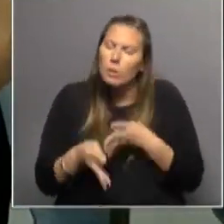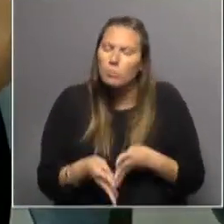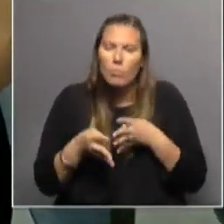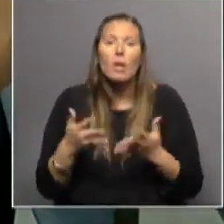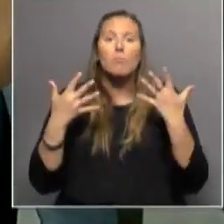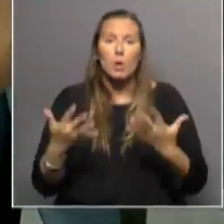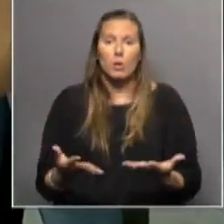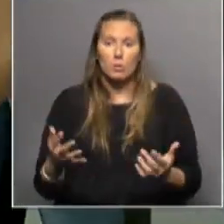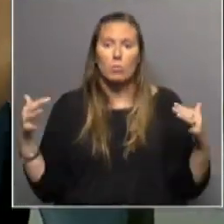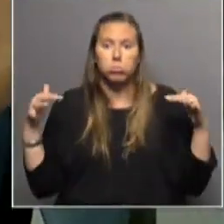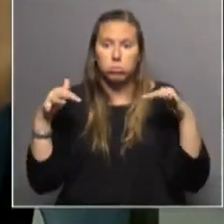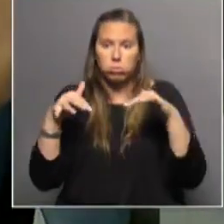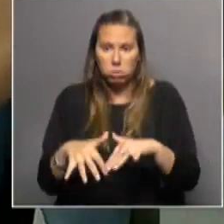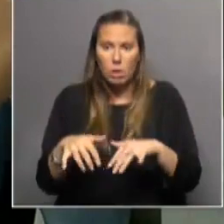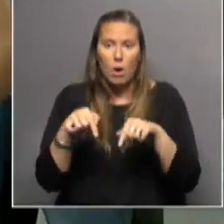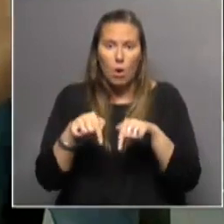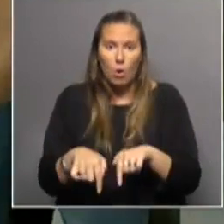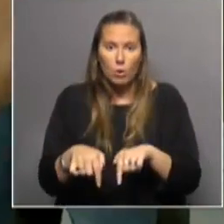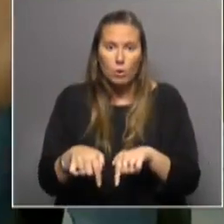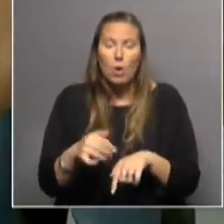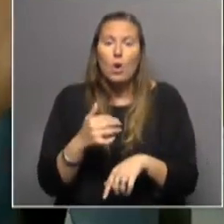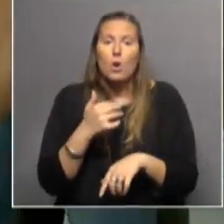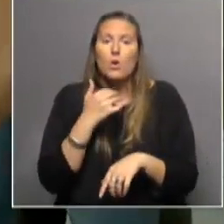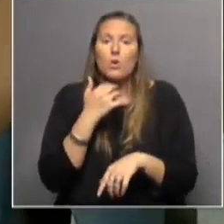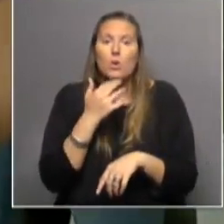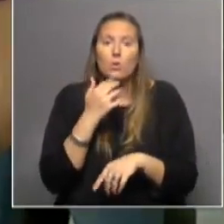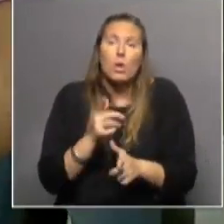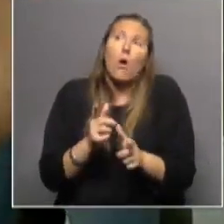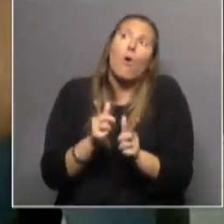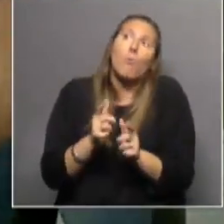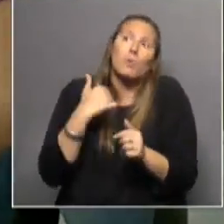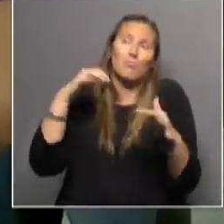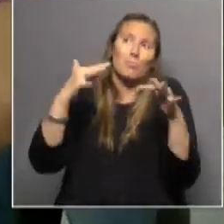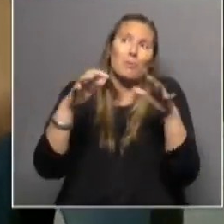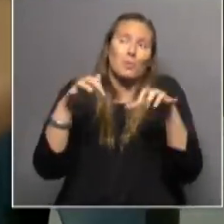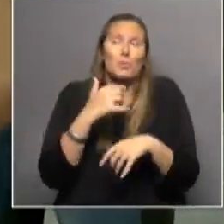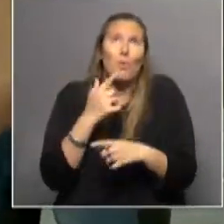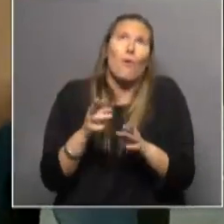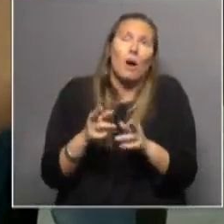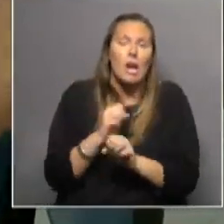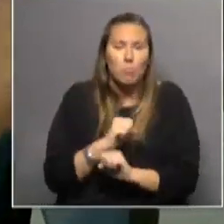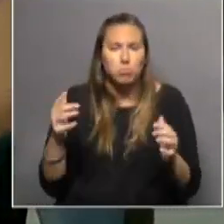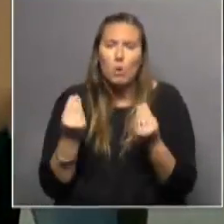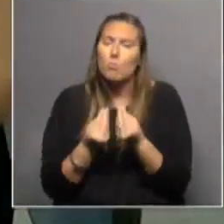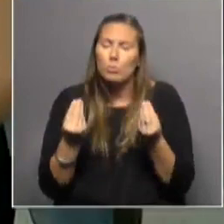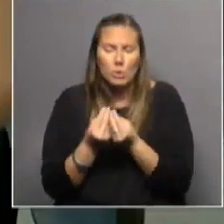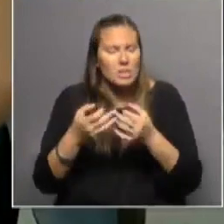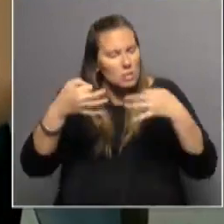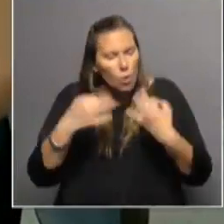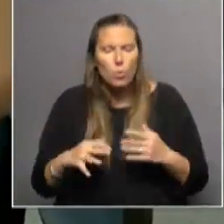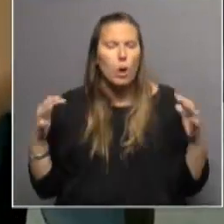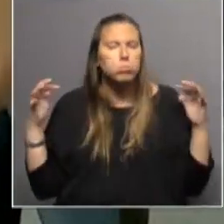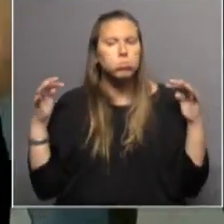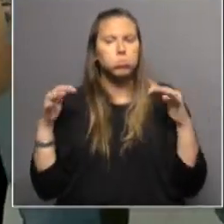Por eso vamos a venir hoy, no sé si vamos a hacer la cantidad que esperábamos por el tiempo, pero vamos a hacer mucha, estamos seguras.